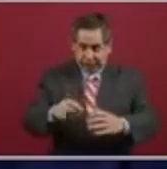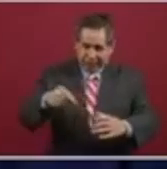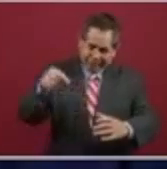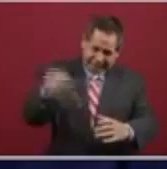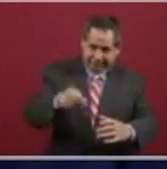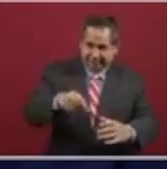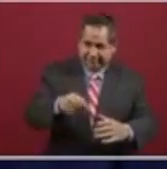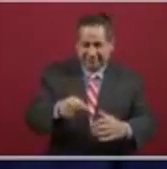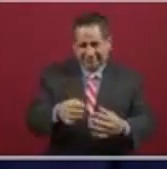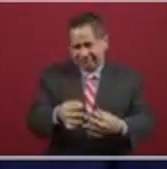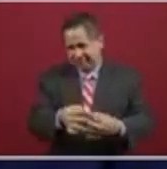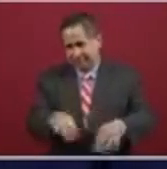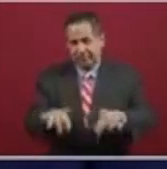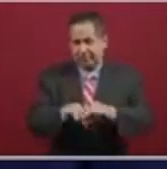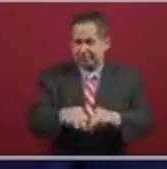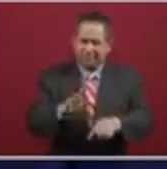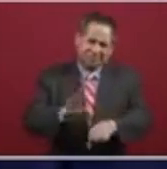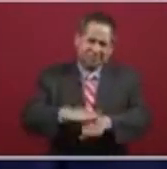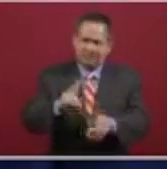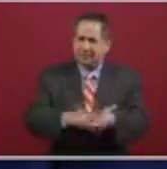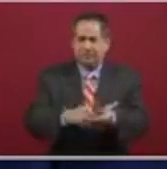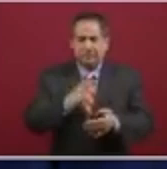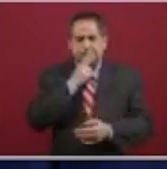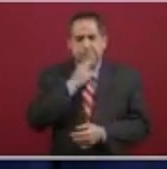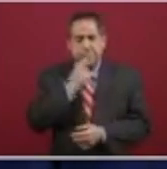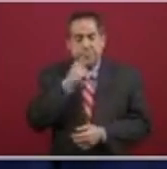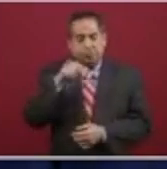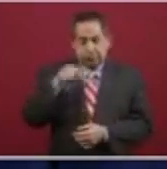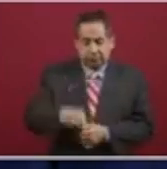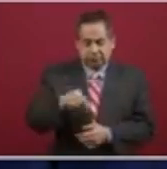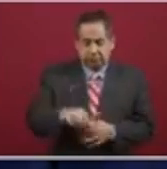social más importante del país.